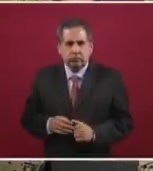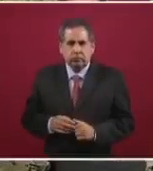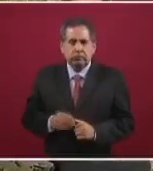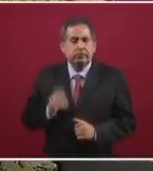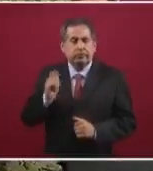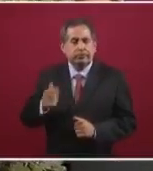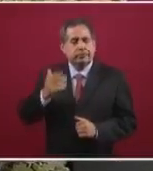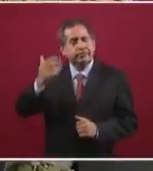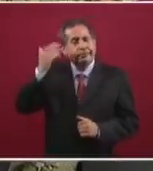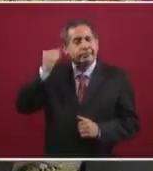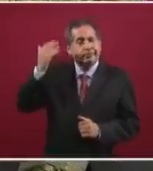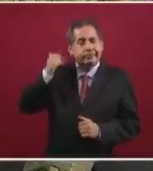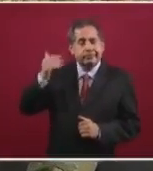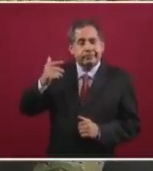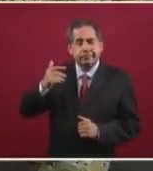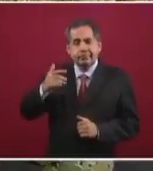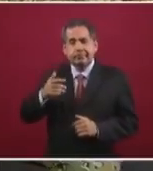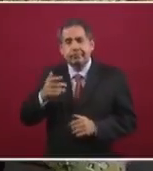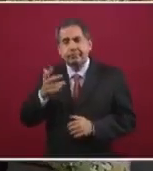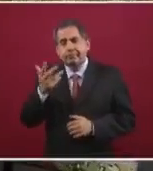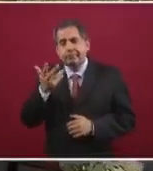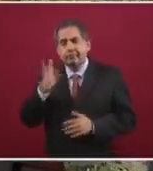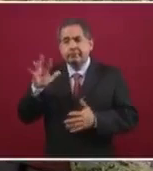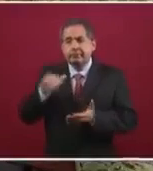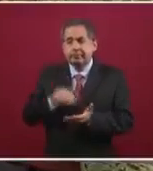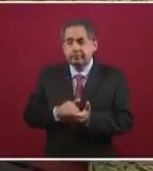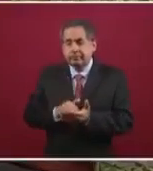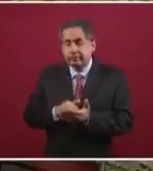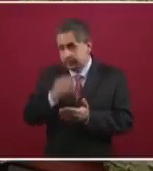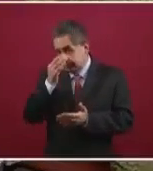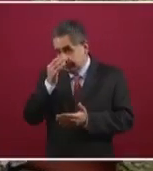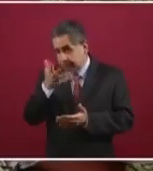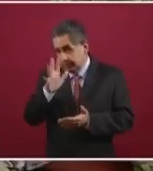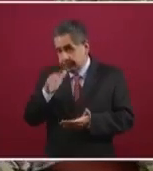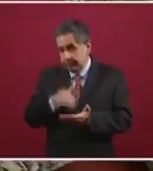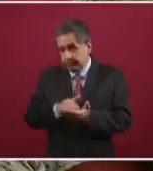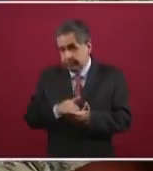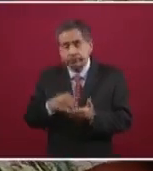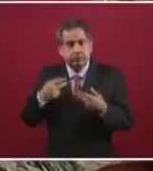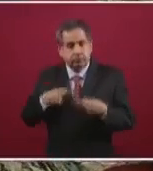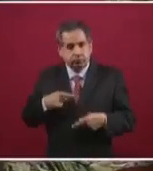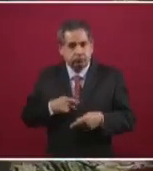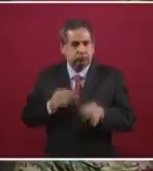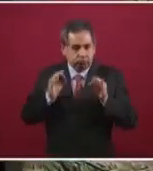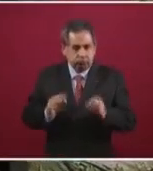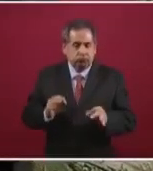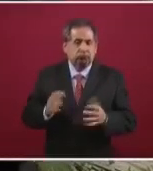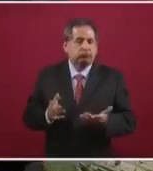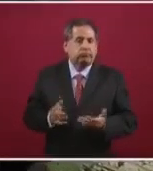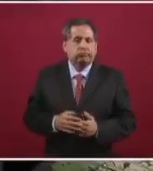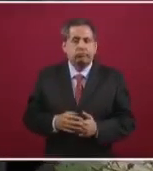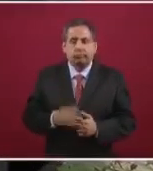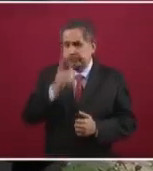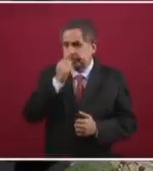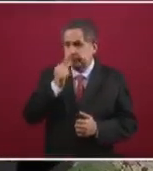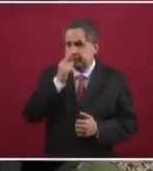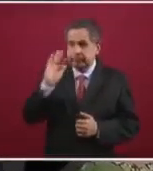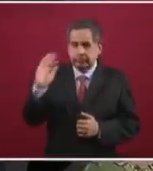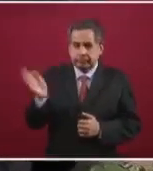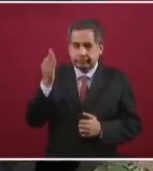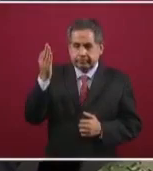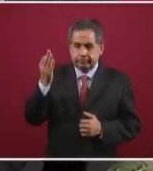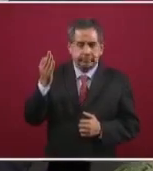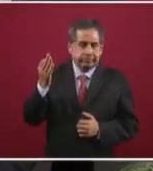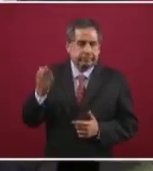se contaba, repito, con 10,000 elementos efectivos de la Policía Federal.